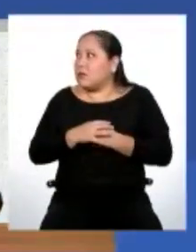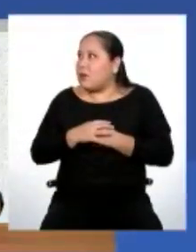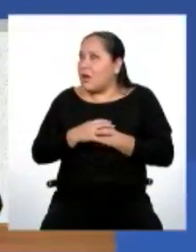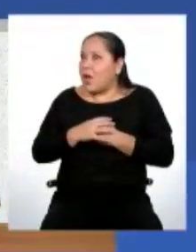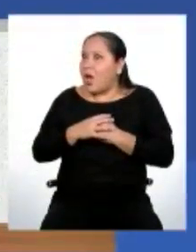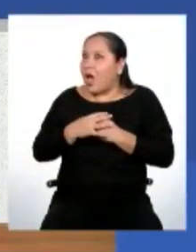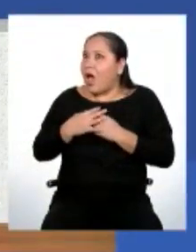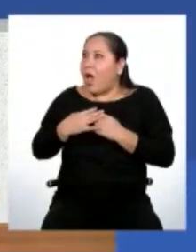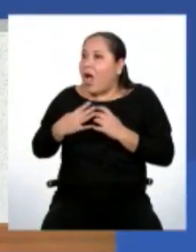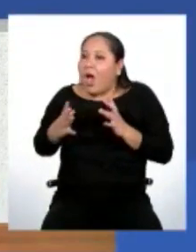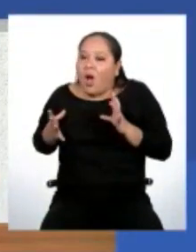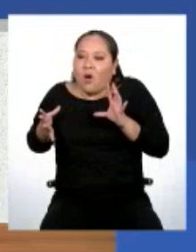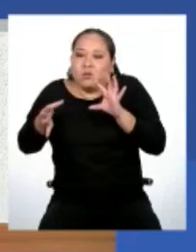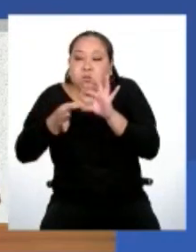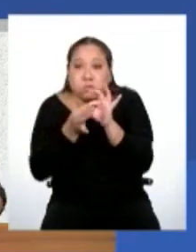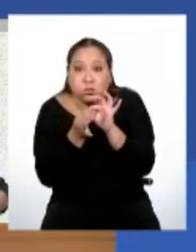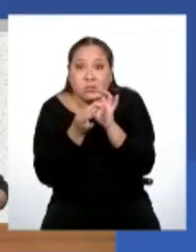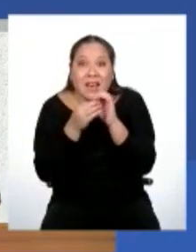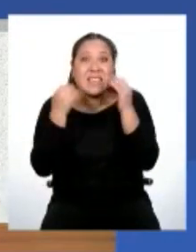¡Somos agua!